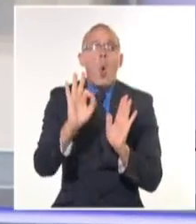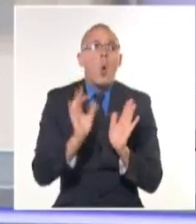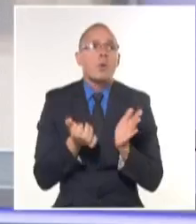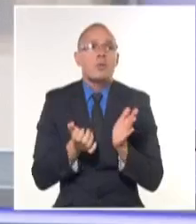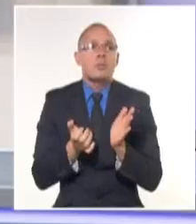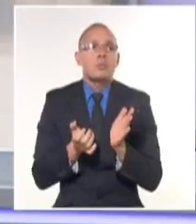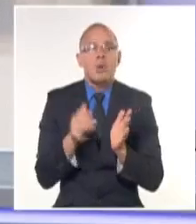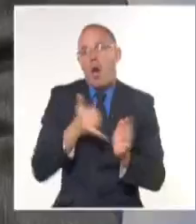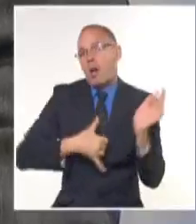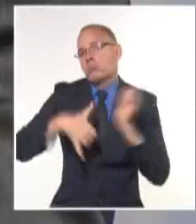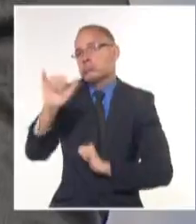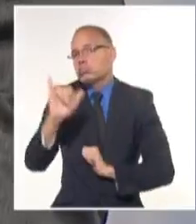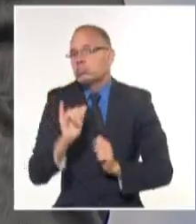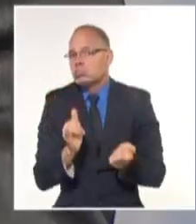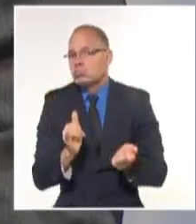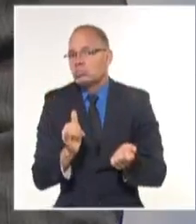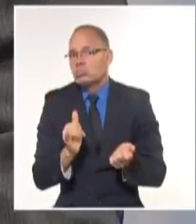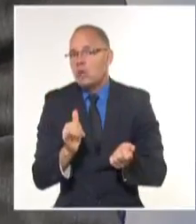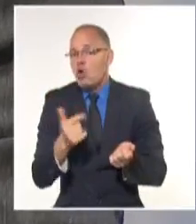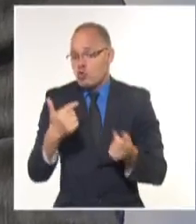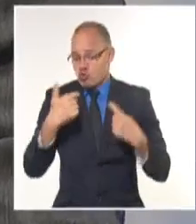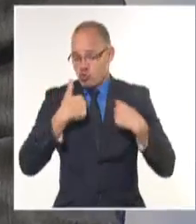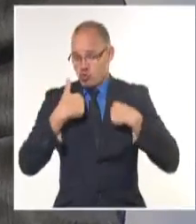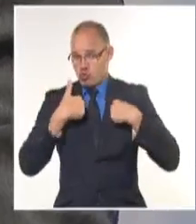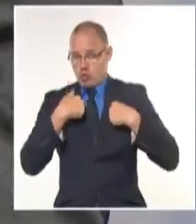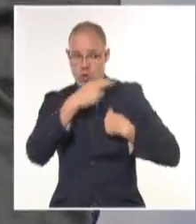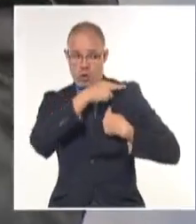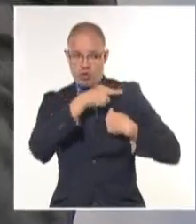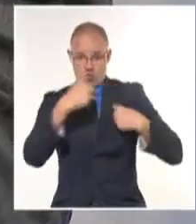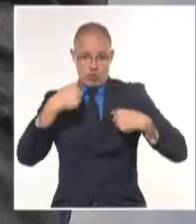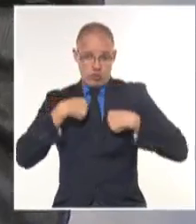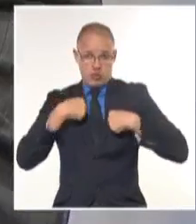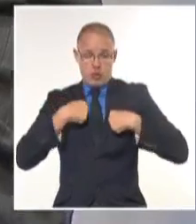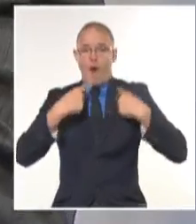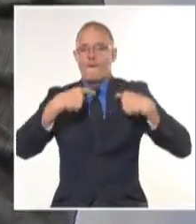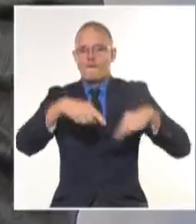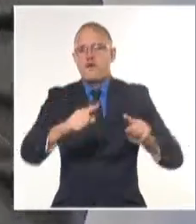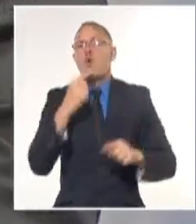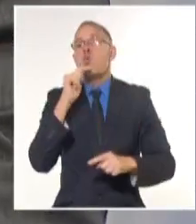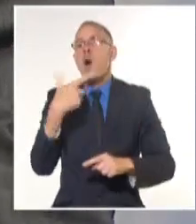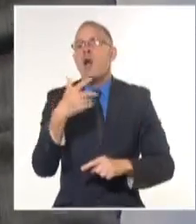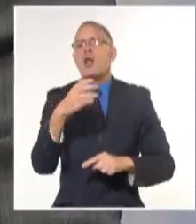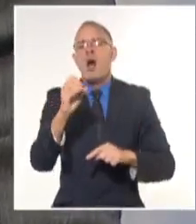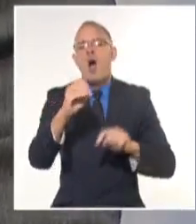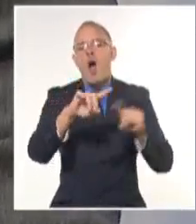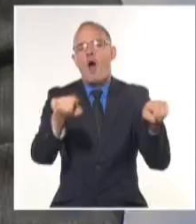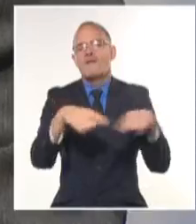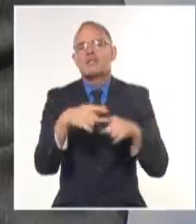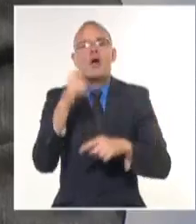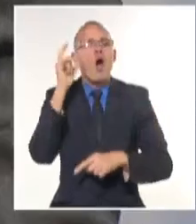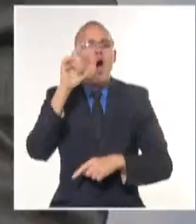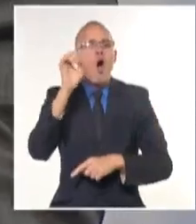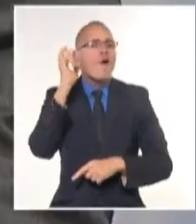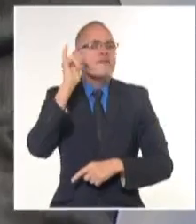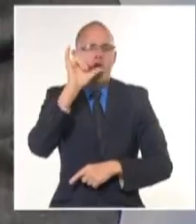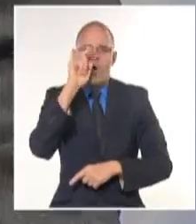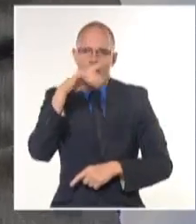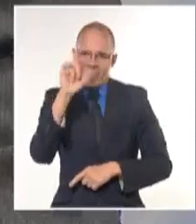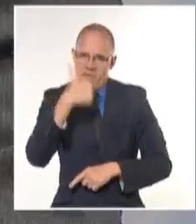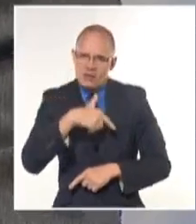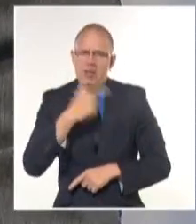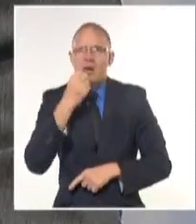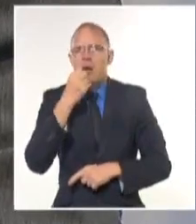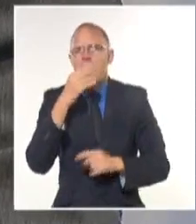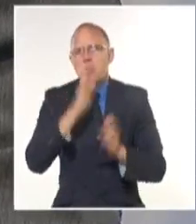de informar eso. Es el que tiene la obligación, es decir, el jefe de núcleo es el que tiene la obligación de ir al registro, personarse en el término establecido, entre 1 y 2 meses,